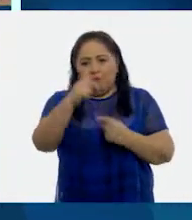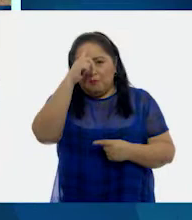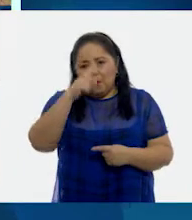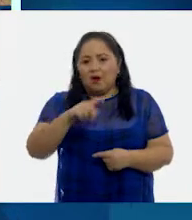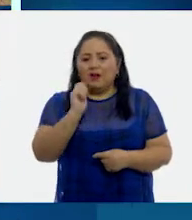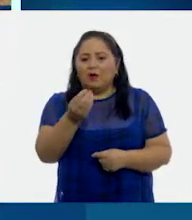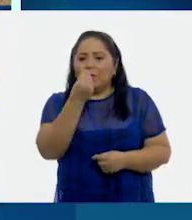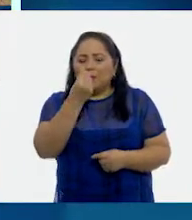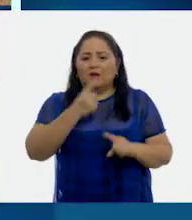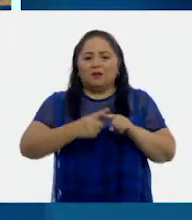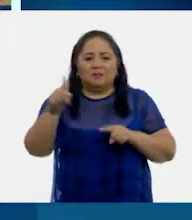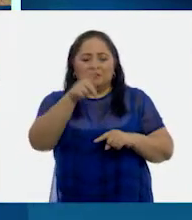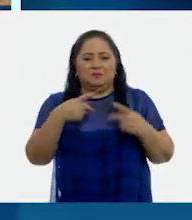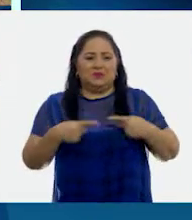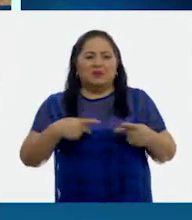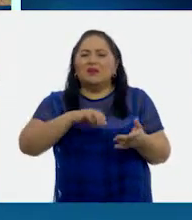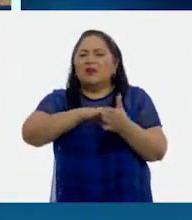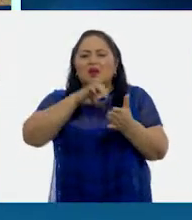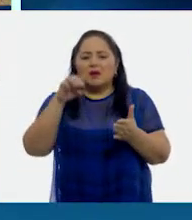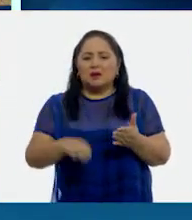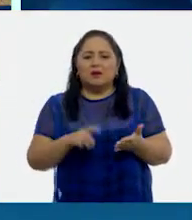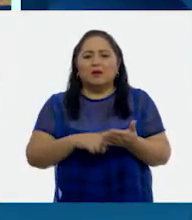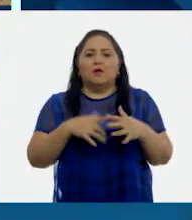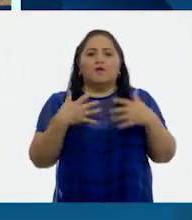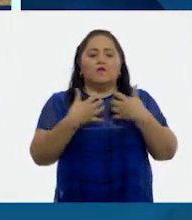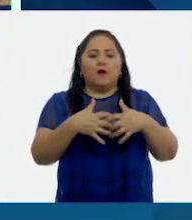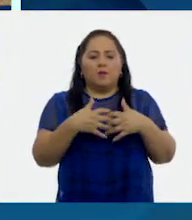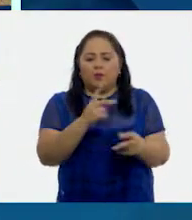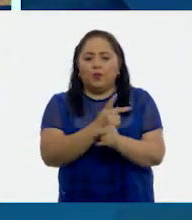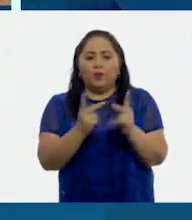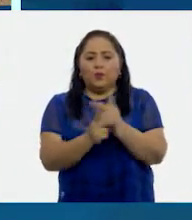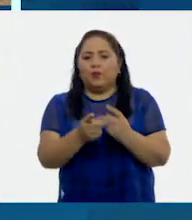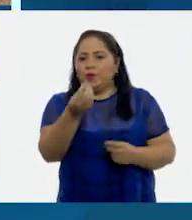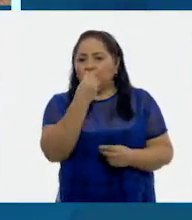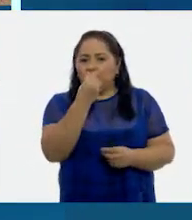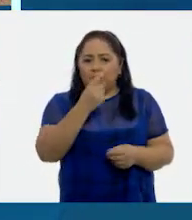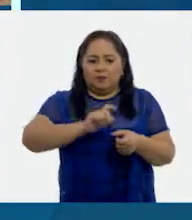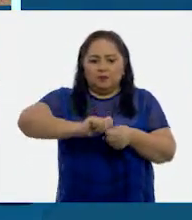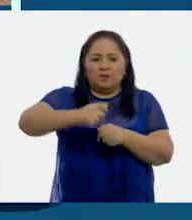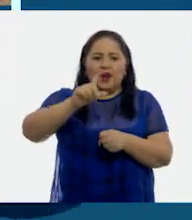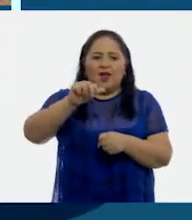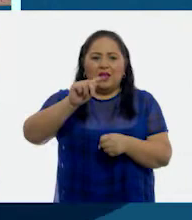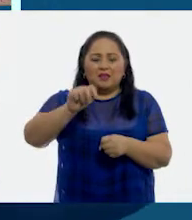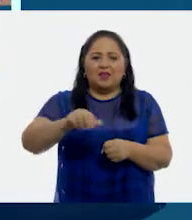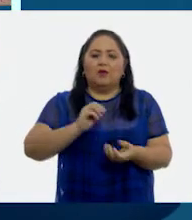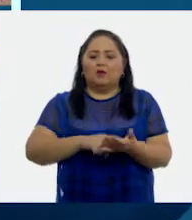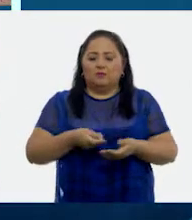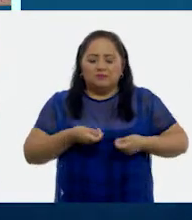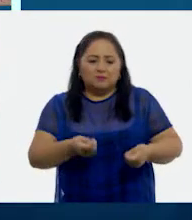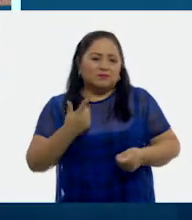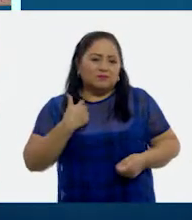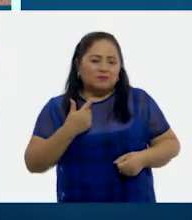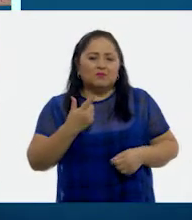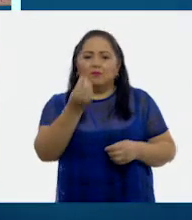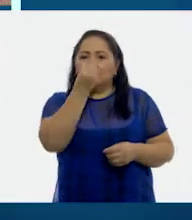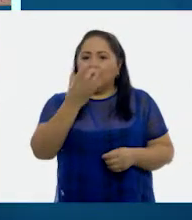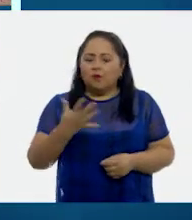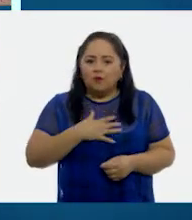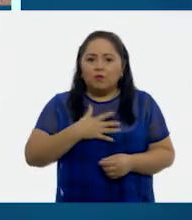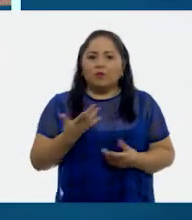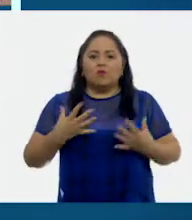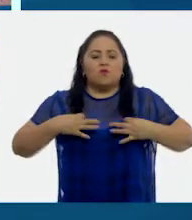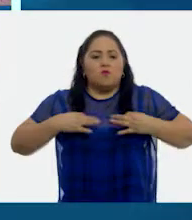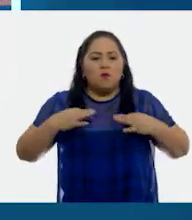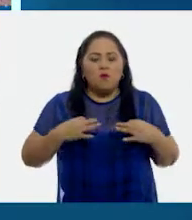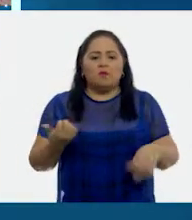consumo humano, como son fábricas productoras de alimento enlatado, detergentes, perfumes,